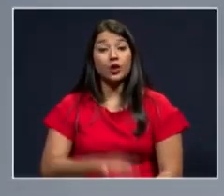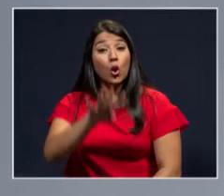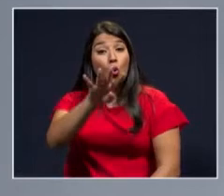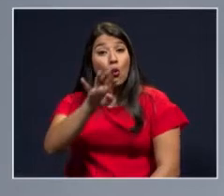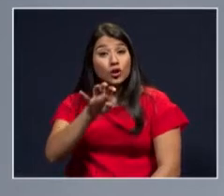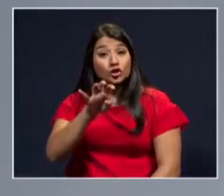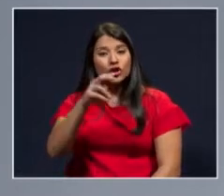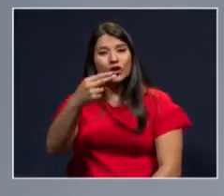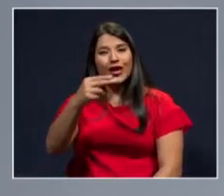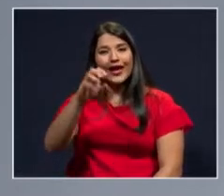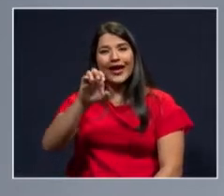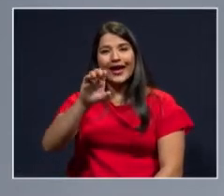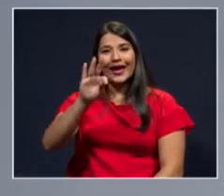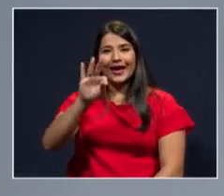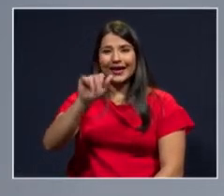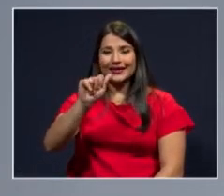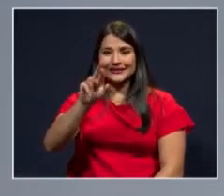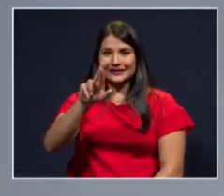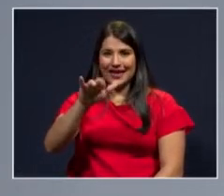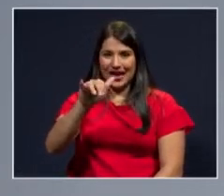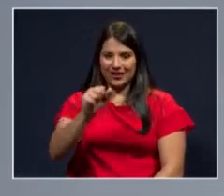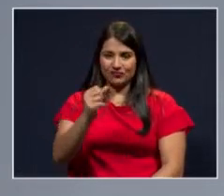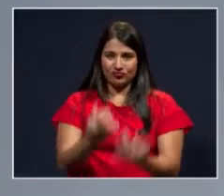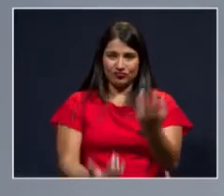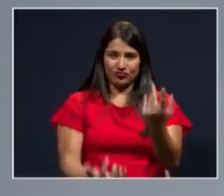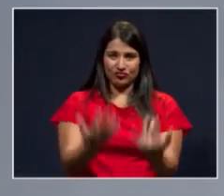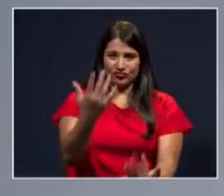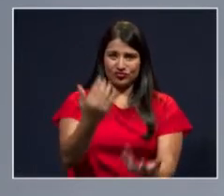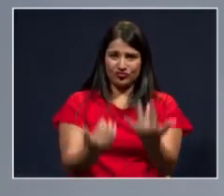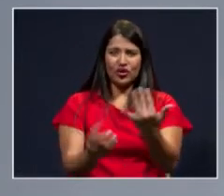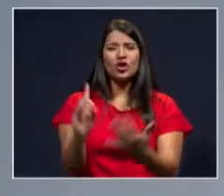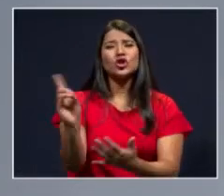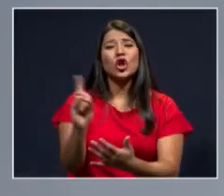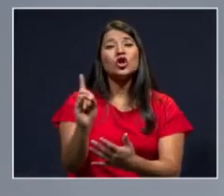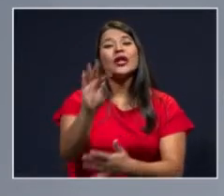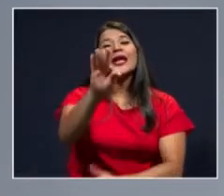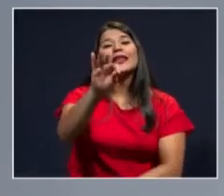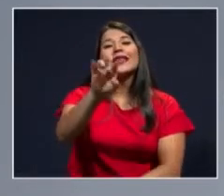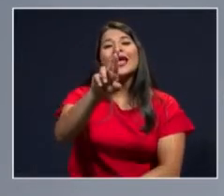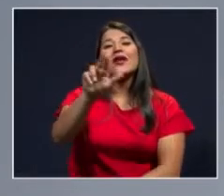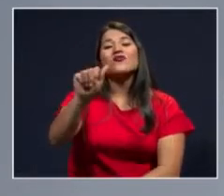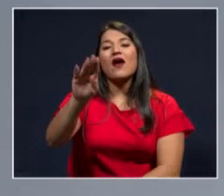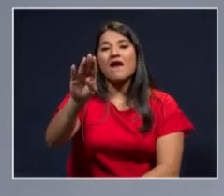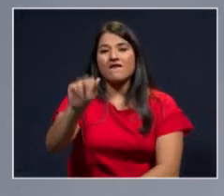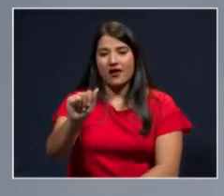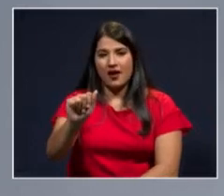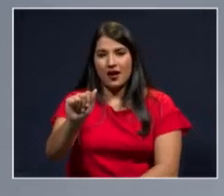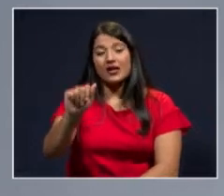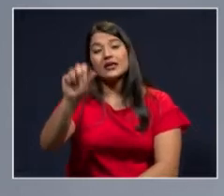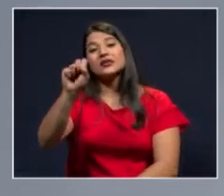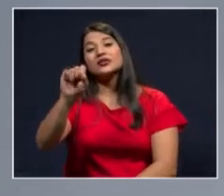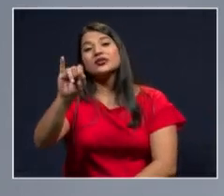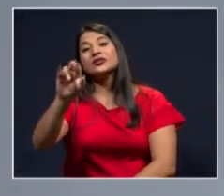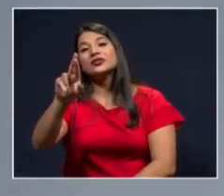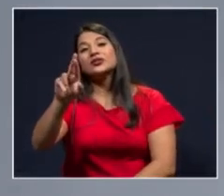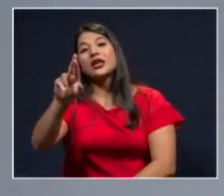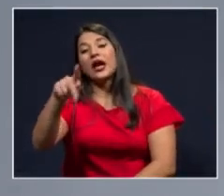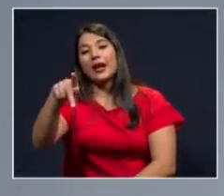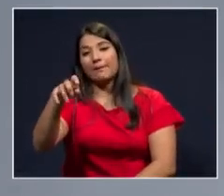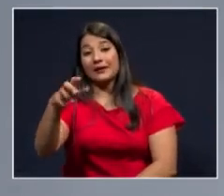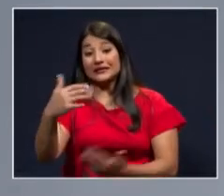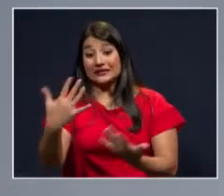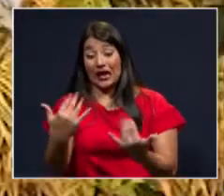400 hectáreas se quemaron en el humedal Terra Basierpe. Este miércoles se logró extinguir el fuego que inició desde el fin de semana